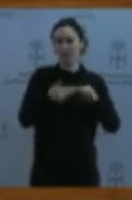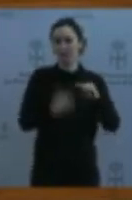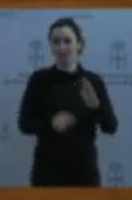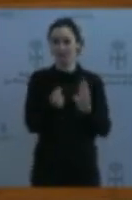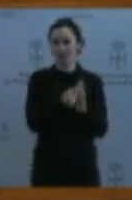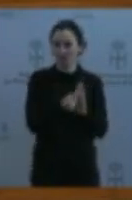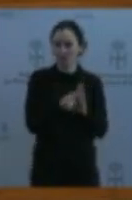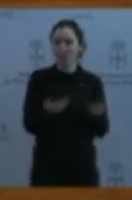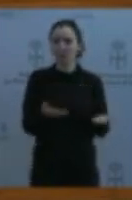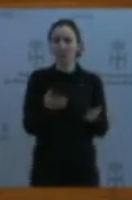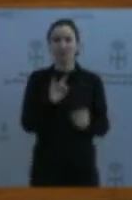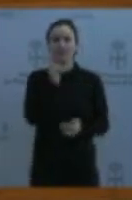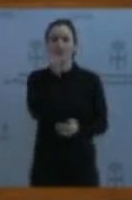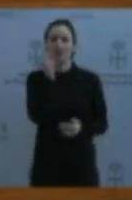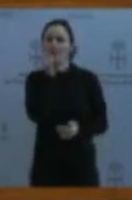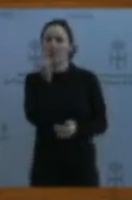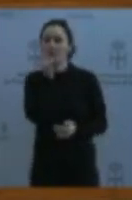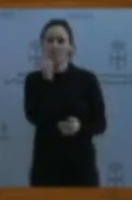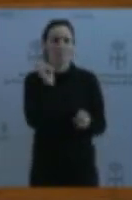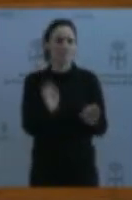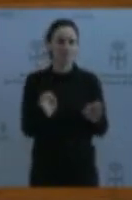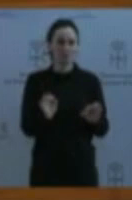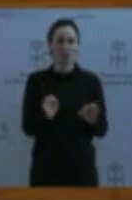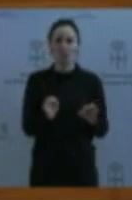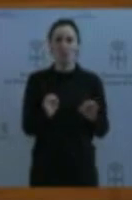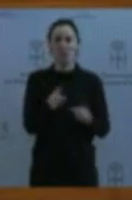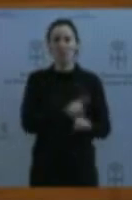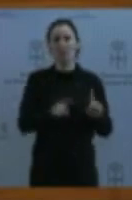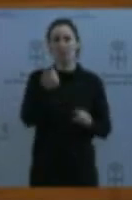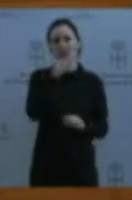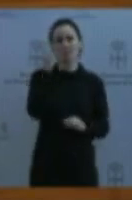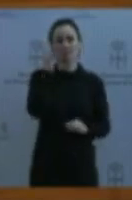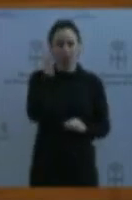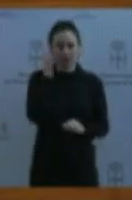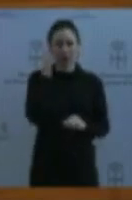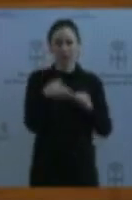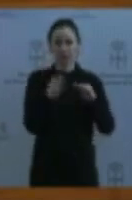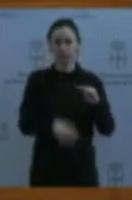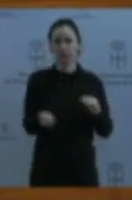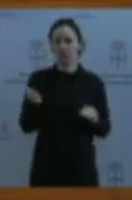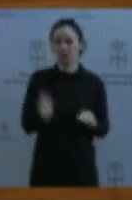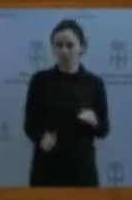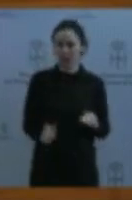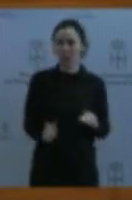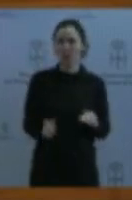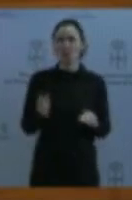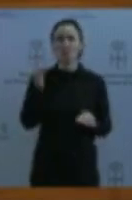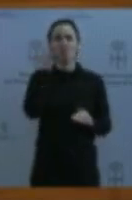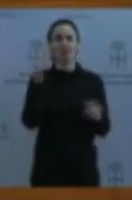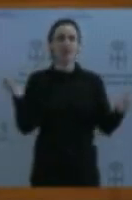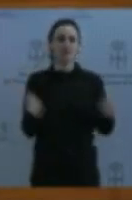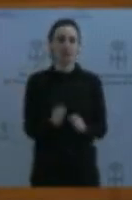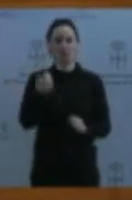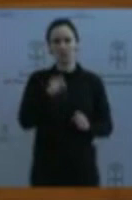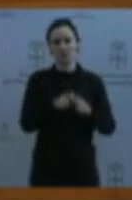brecha salarial y sobre todo el desempleo de las mujeres, vuelve otra vez a la tendencia anterior, seguimos con un paro de larga duración que no tiene